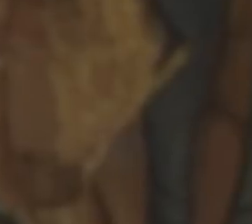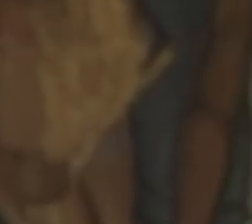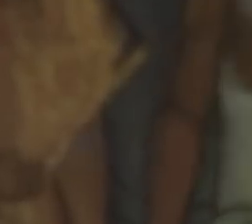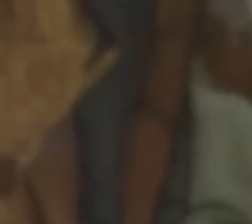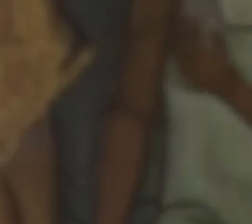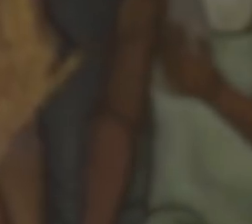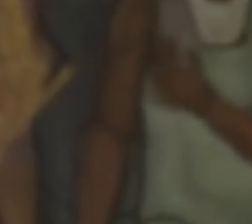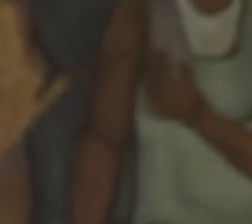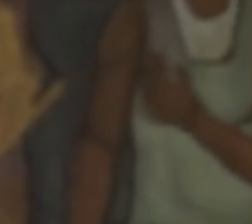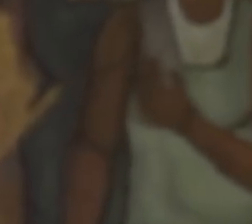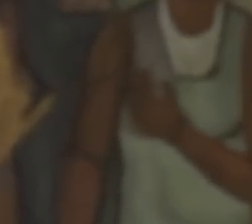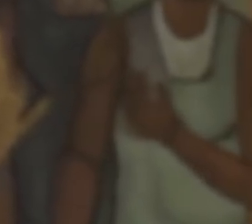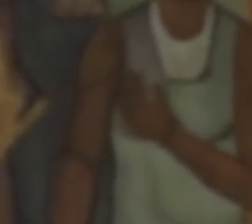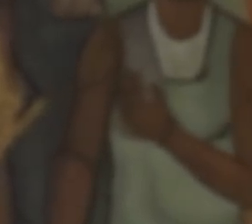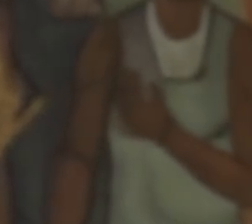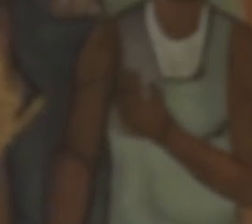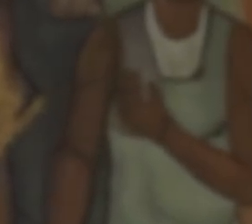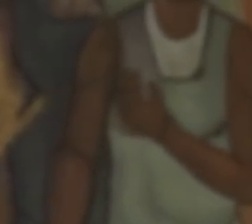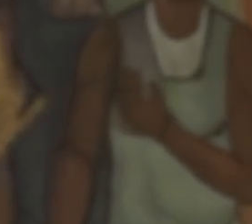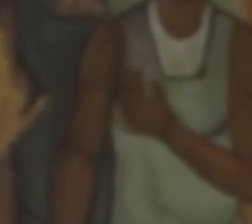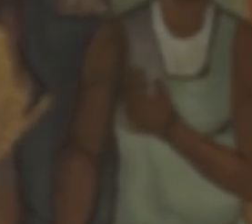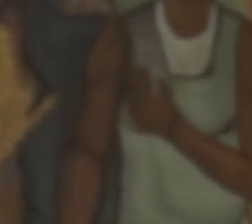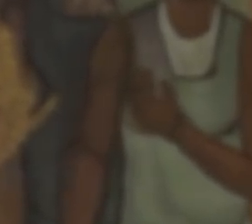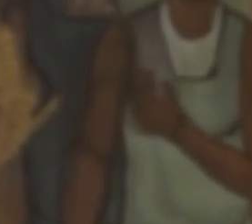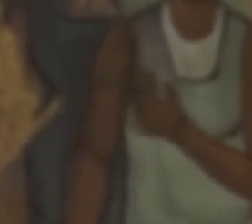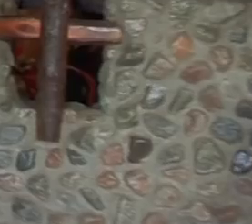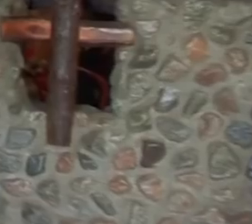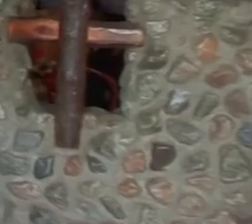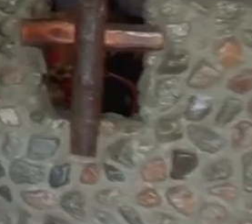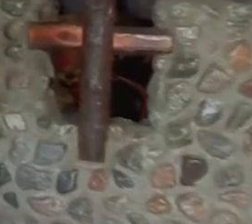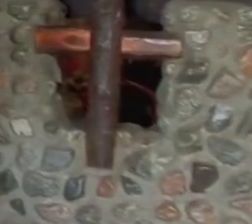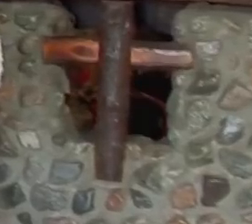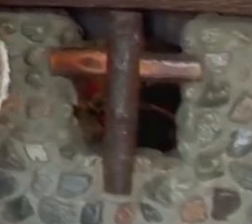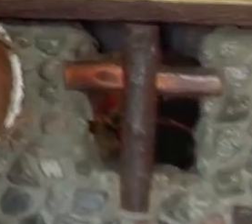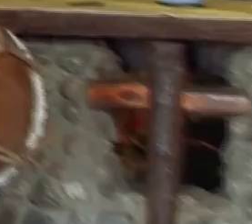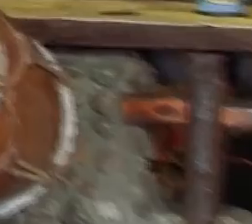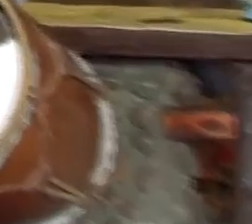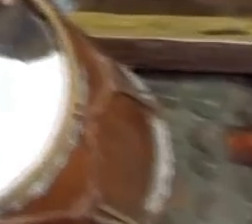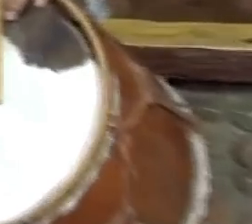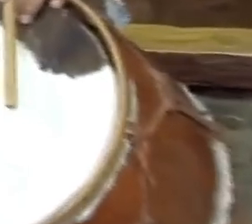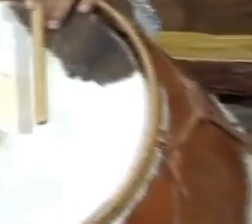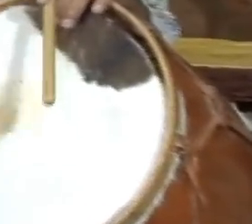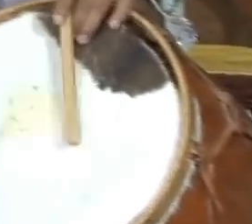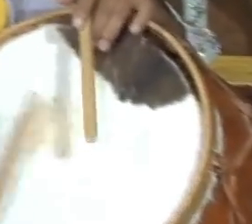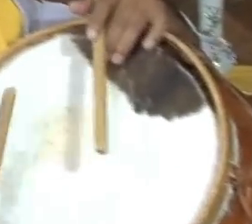manos. Que vivan los cuatro mártires, Enrique y sus